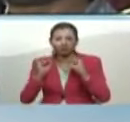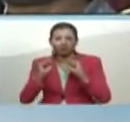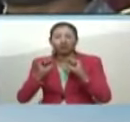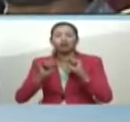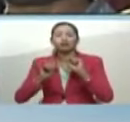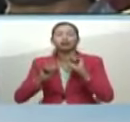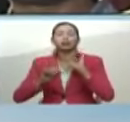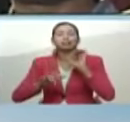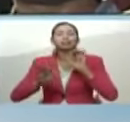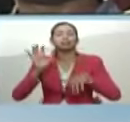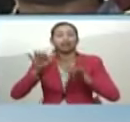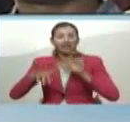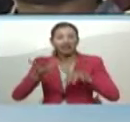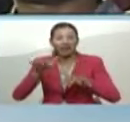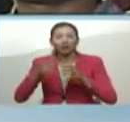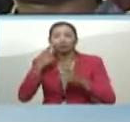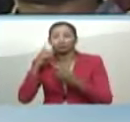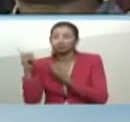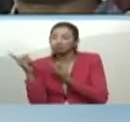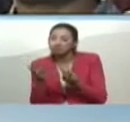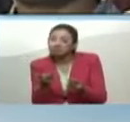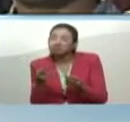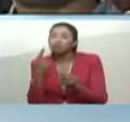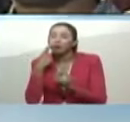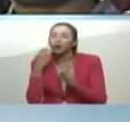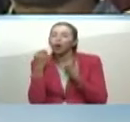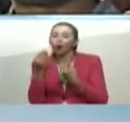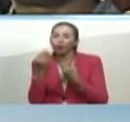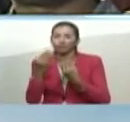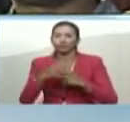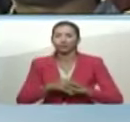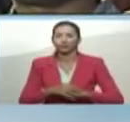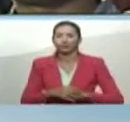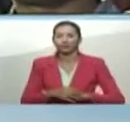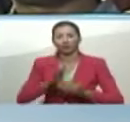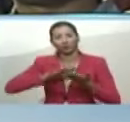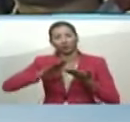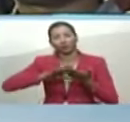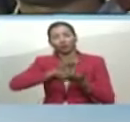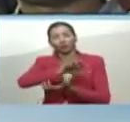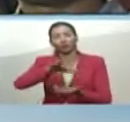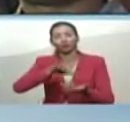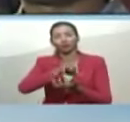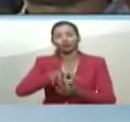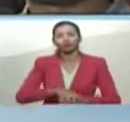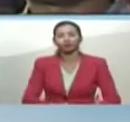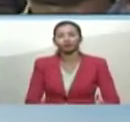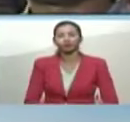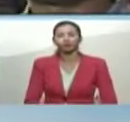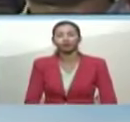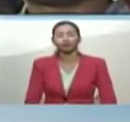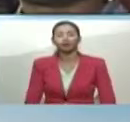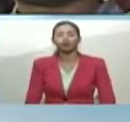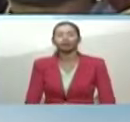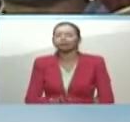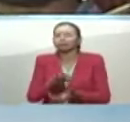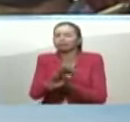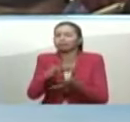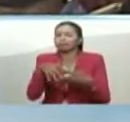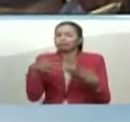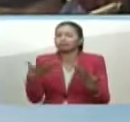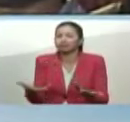Secretaría, para ver cómo, de alguna forma, solventar ese problema. Hay debilidades, señor presidente, en el